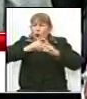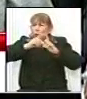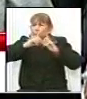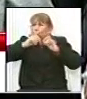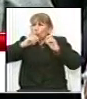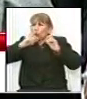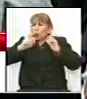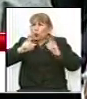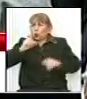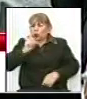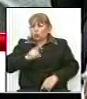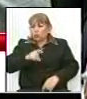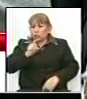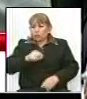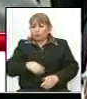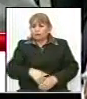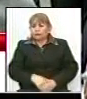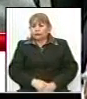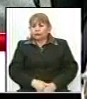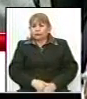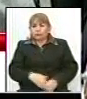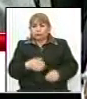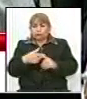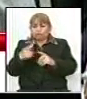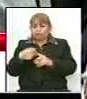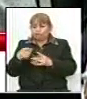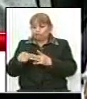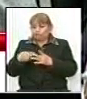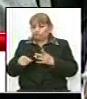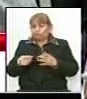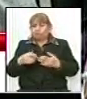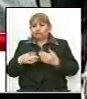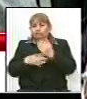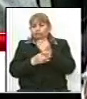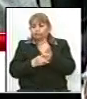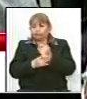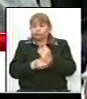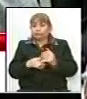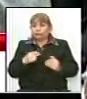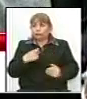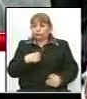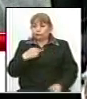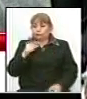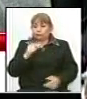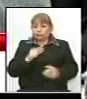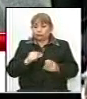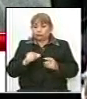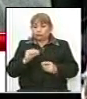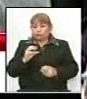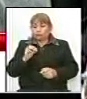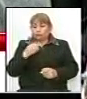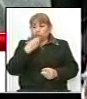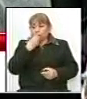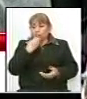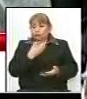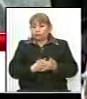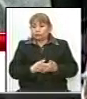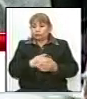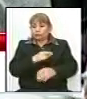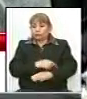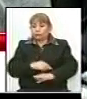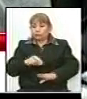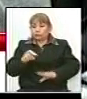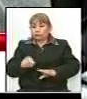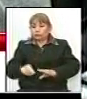se necesita de un equipo multidisciplinario en la atención. Yo, geriatra, por más buena que sea, muy profesional que